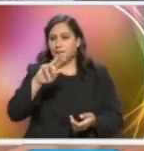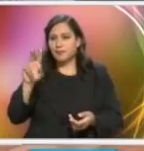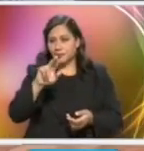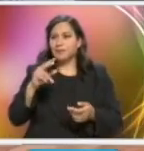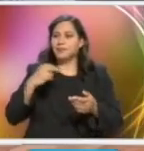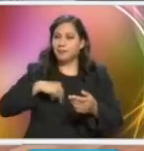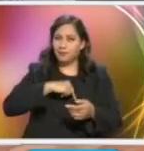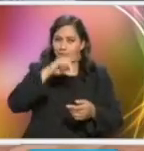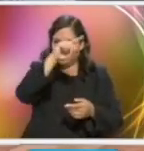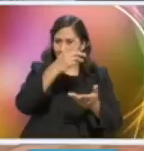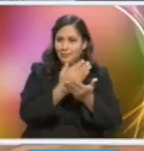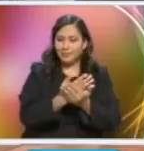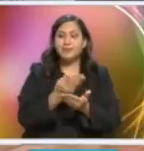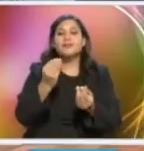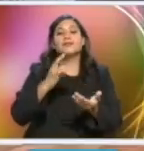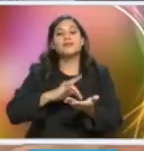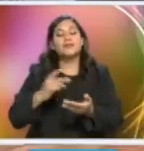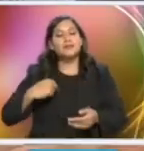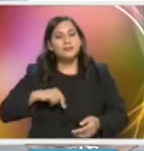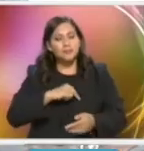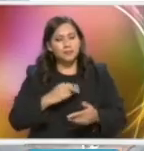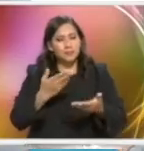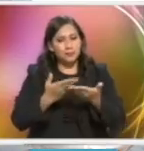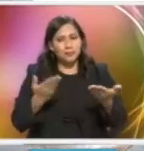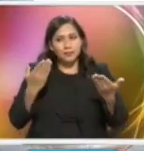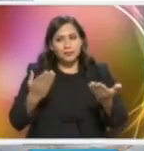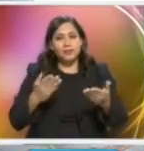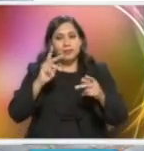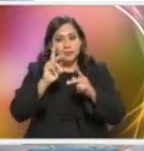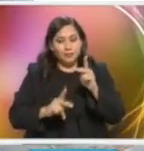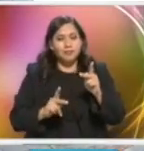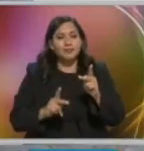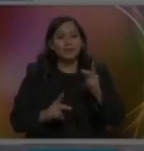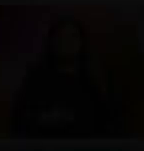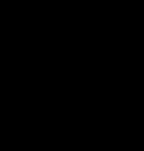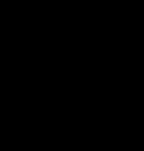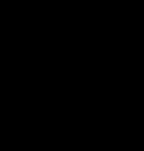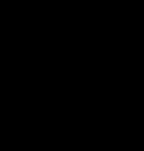esperamos. Muchísimas gracias. Nosotros nos vamos a un corte y regresamos.